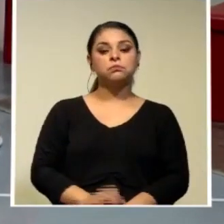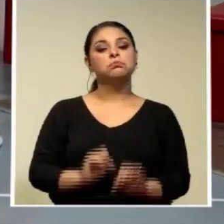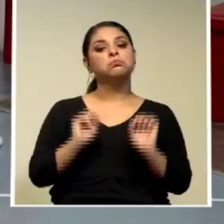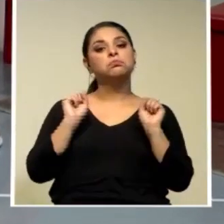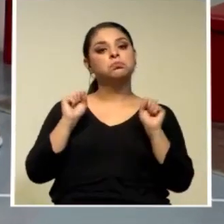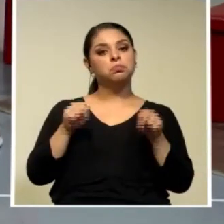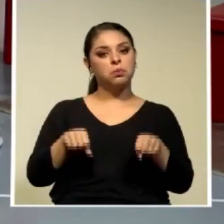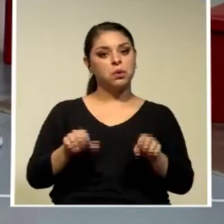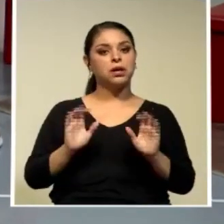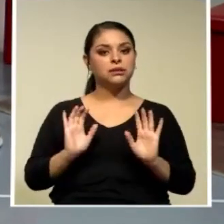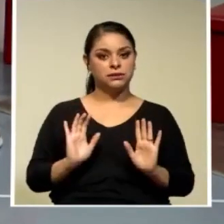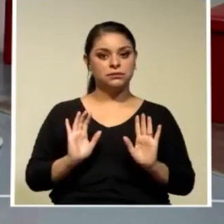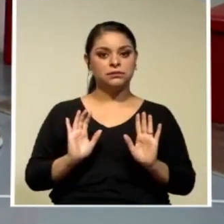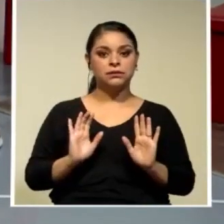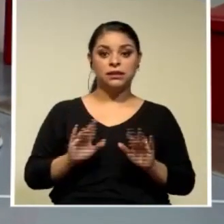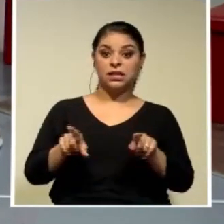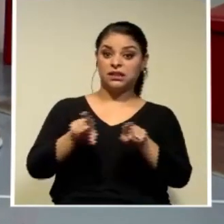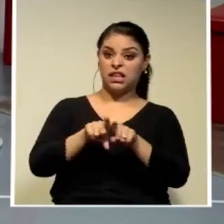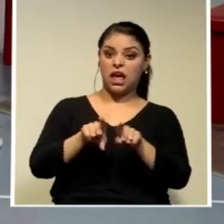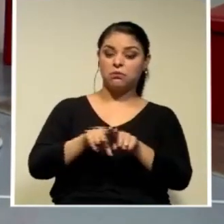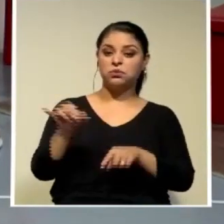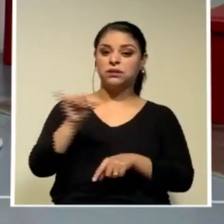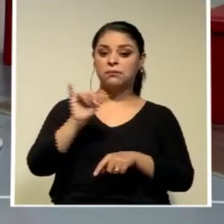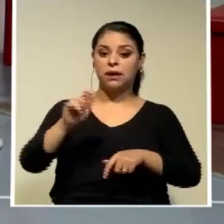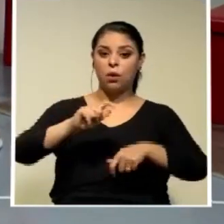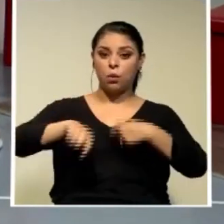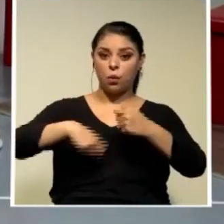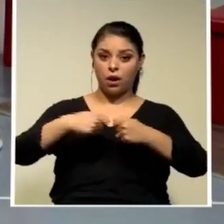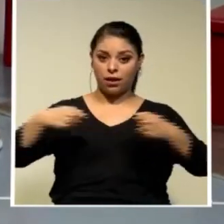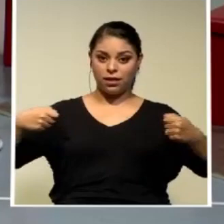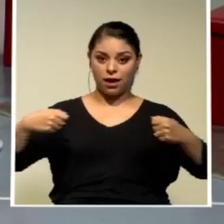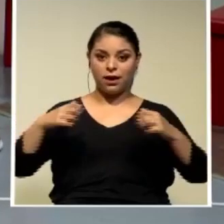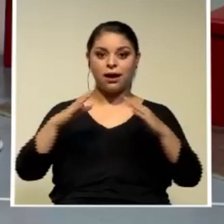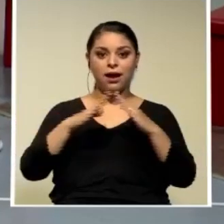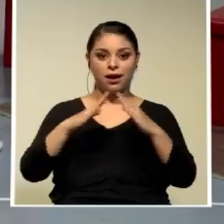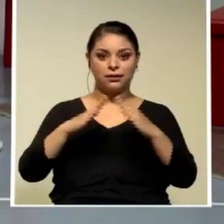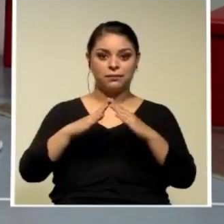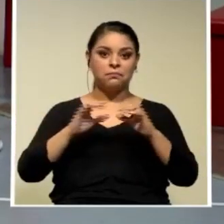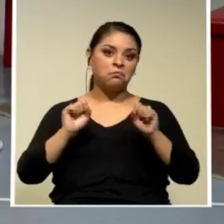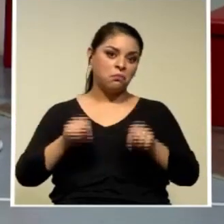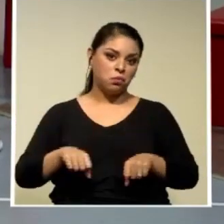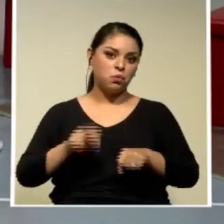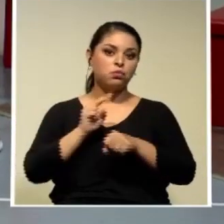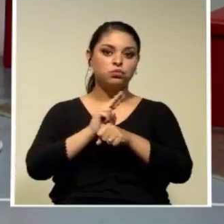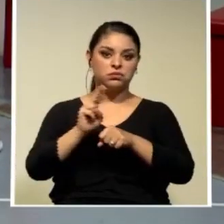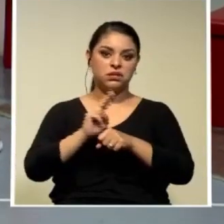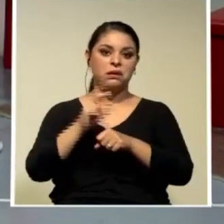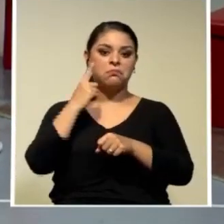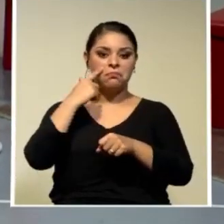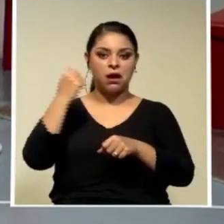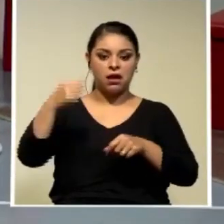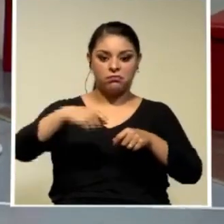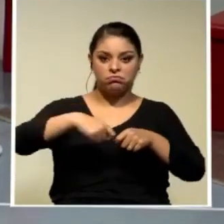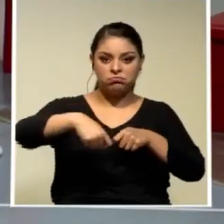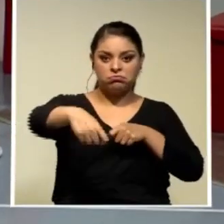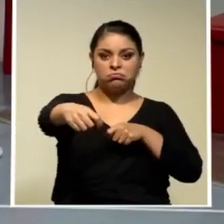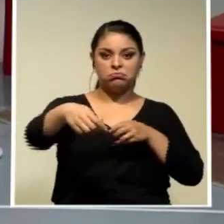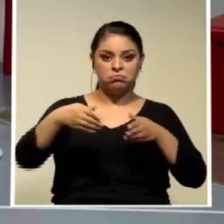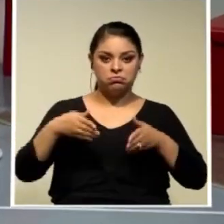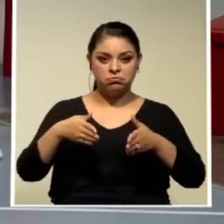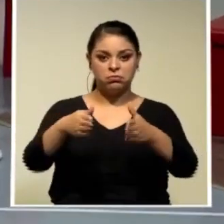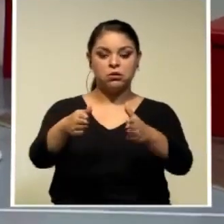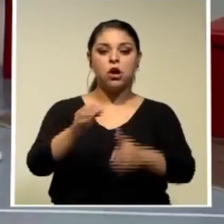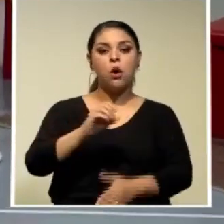Podría ser que tengamos un mecate en la casa. Ajá, y también lo podríamos usar para hacer, uh-huh, un carril. También podríamos usar